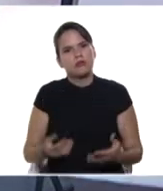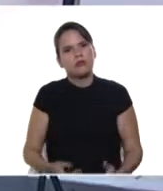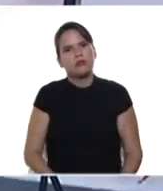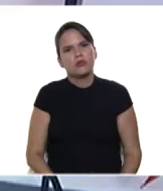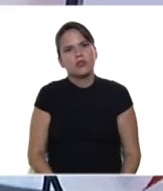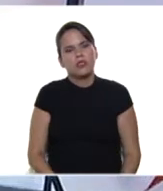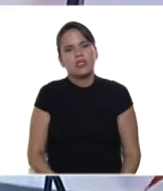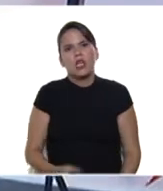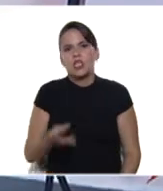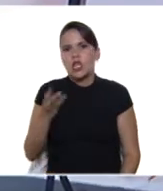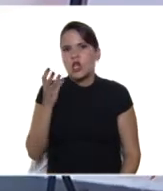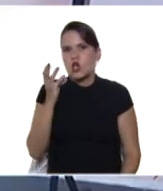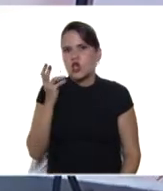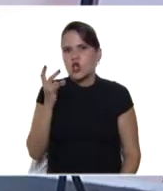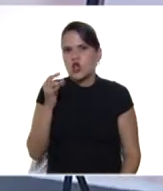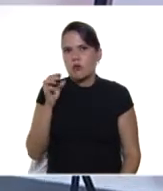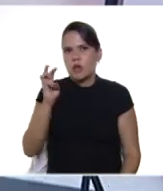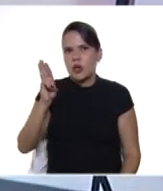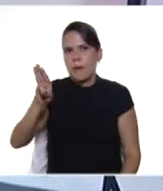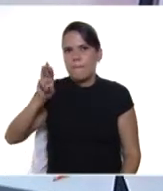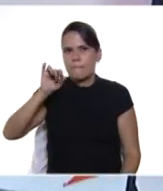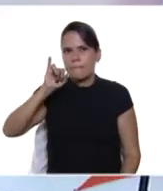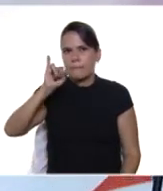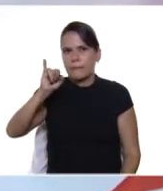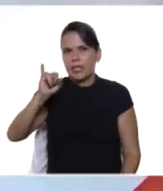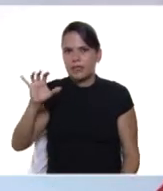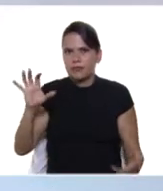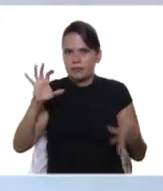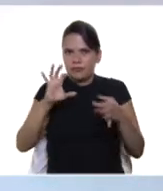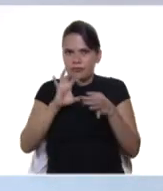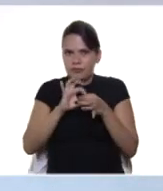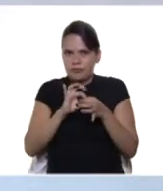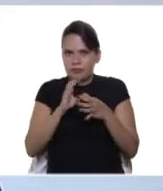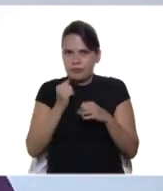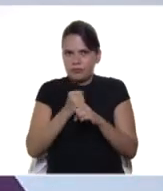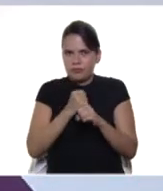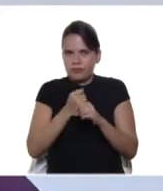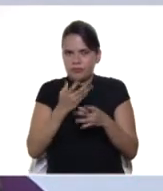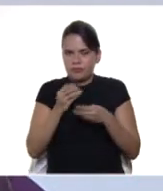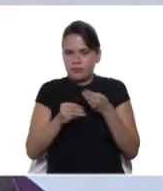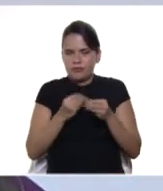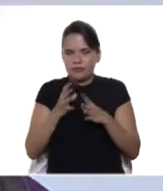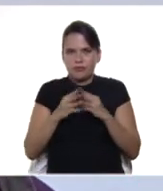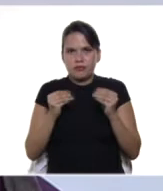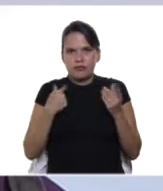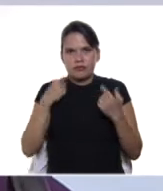acerca del número pi y la relación con nuestra vida cotidiana.